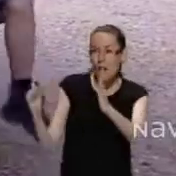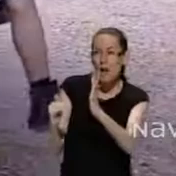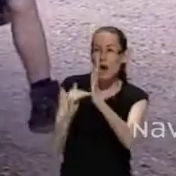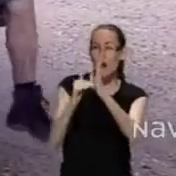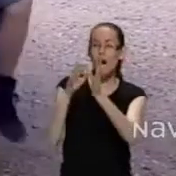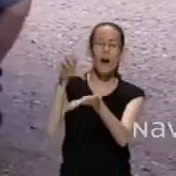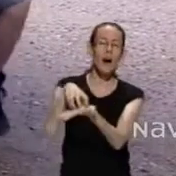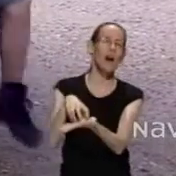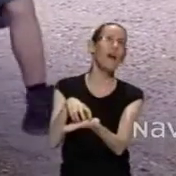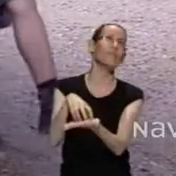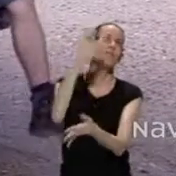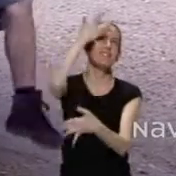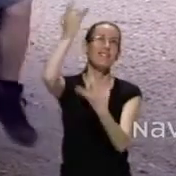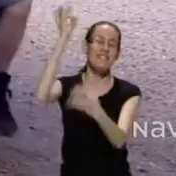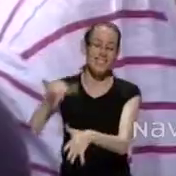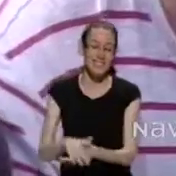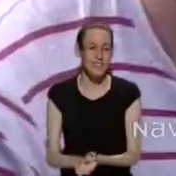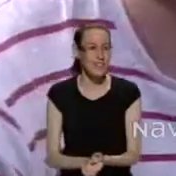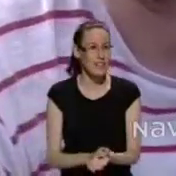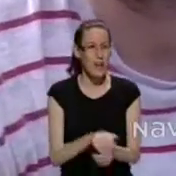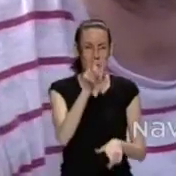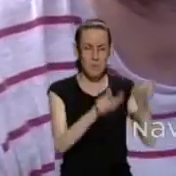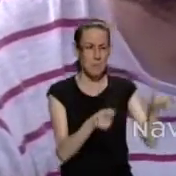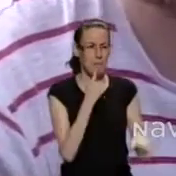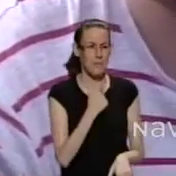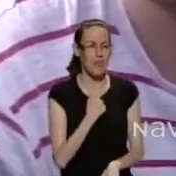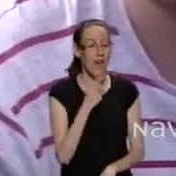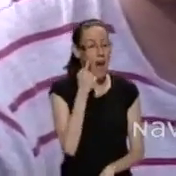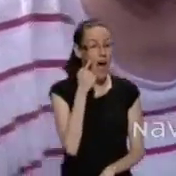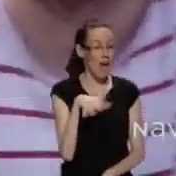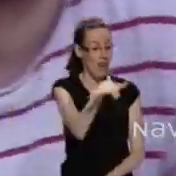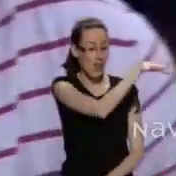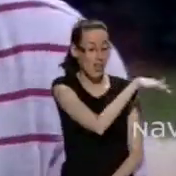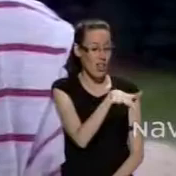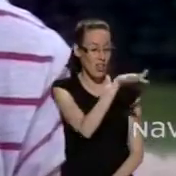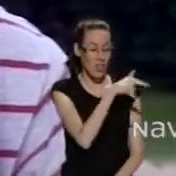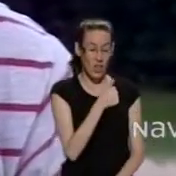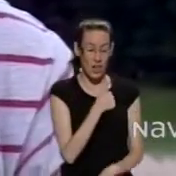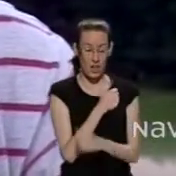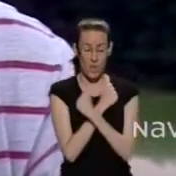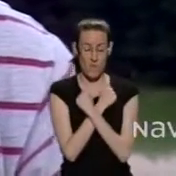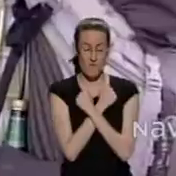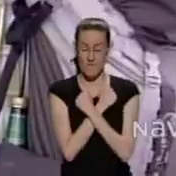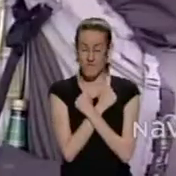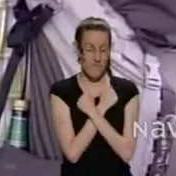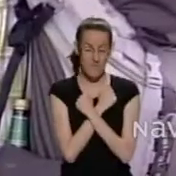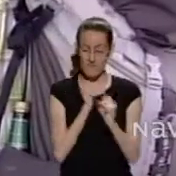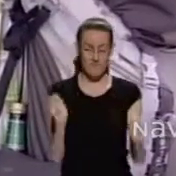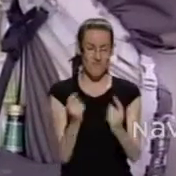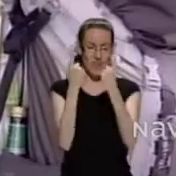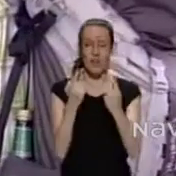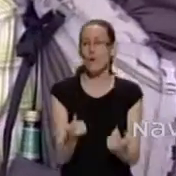Se sorprende sobre todo. Me han llegado a decir, pues como he comentado antes, a si soy la persona más querida de la comunidad, Dios le bendiga por estar aquí,